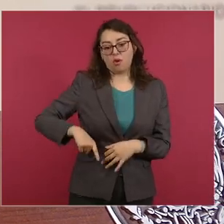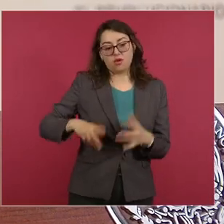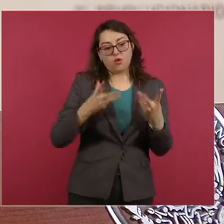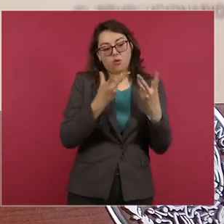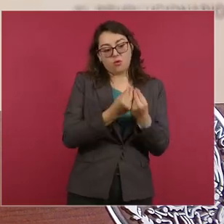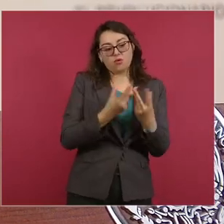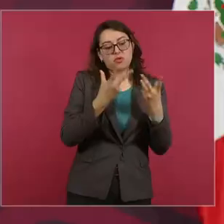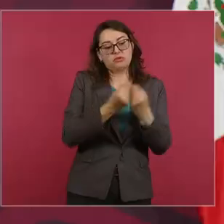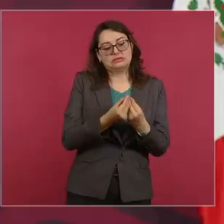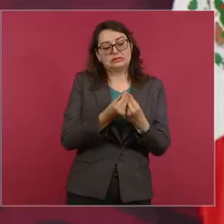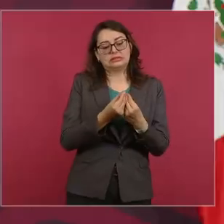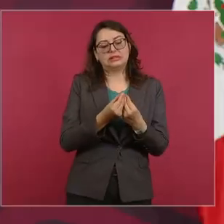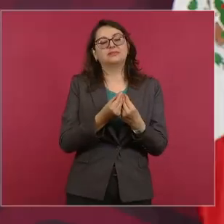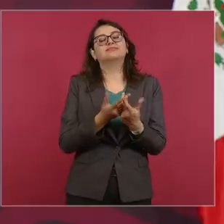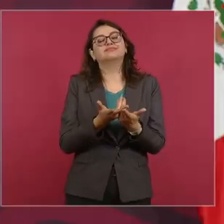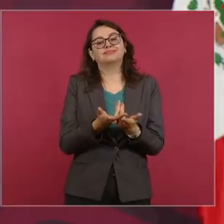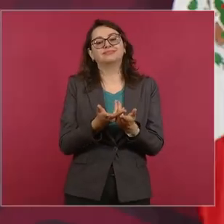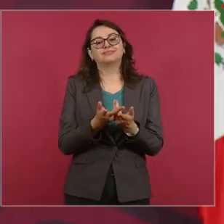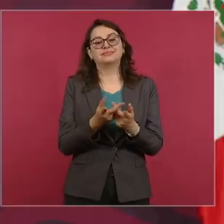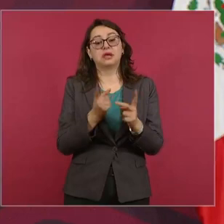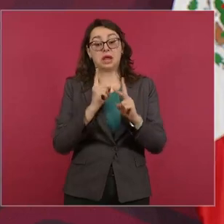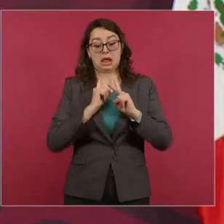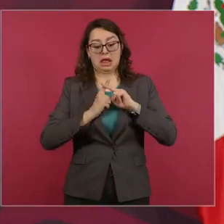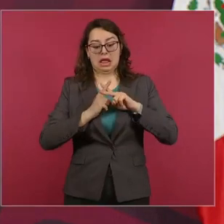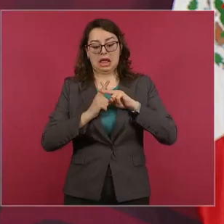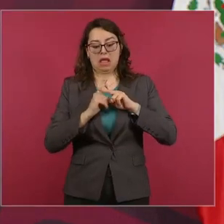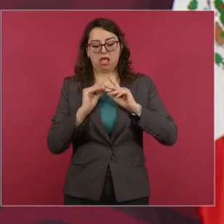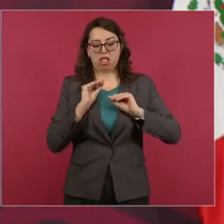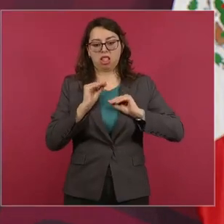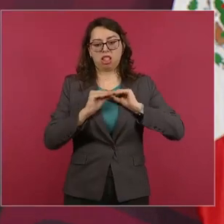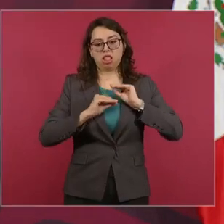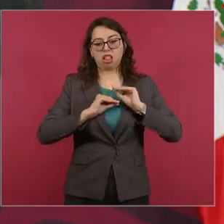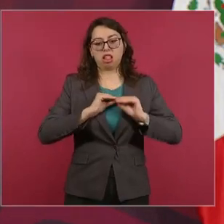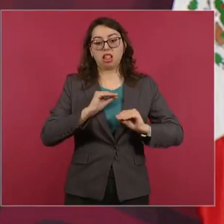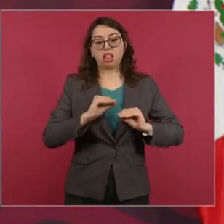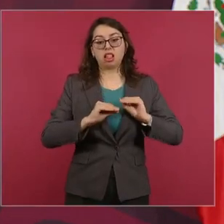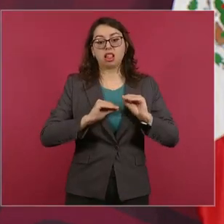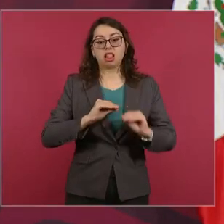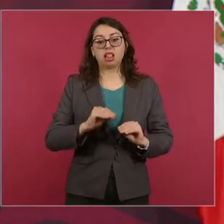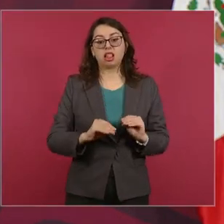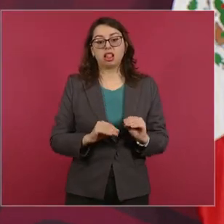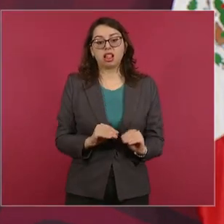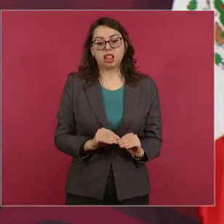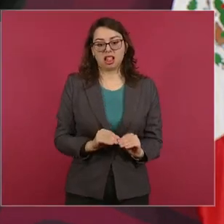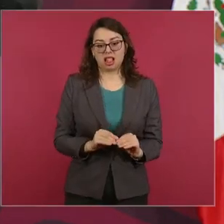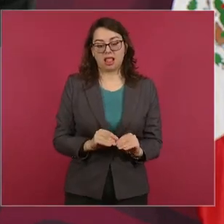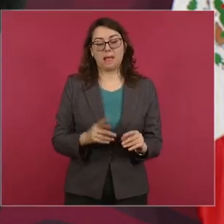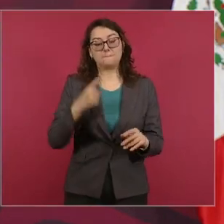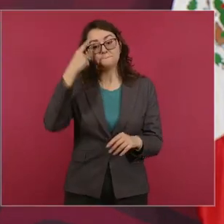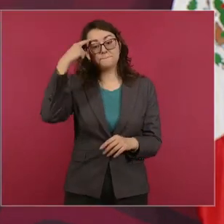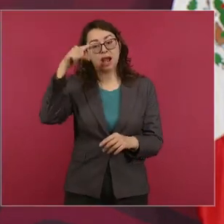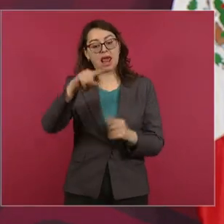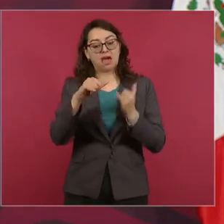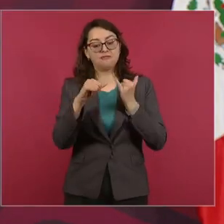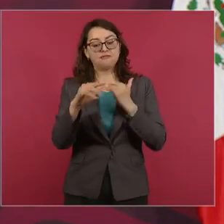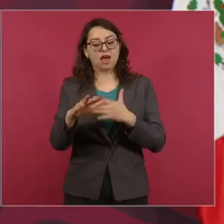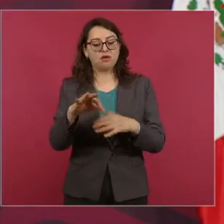poniendo a Calderón ya